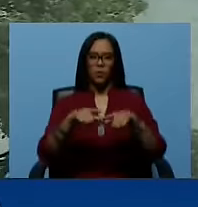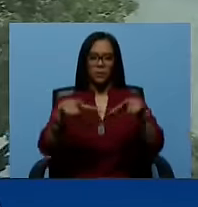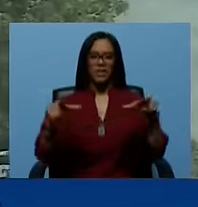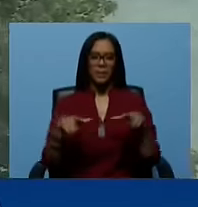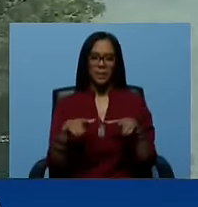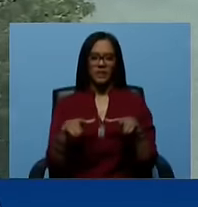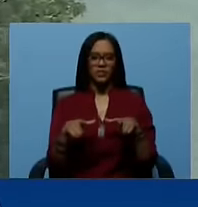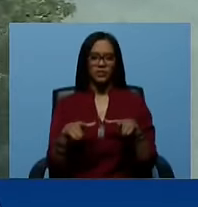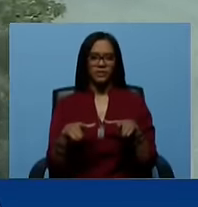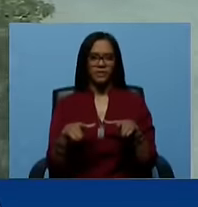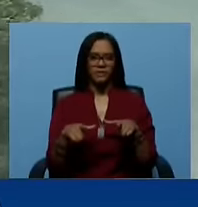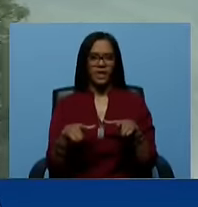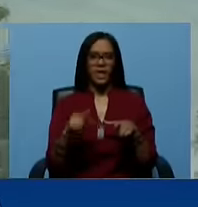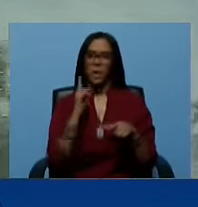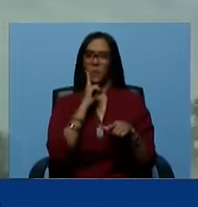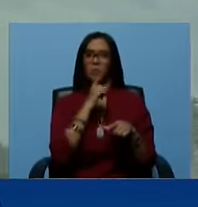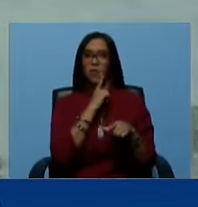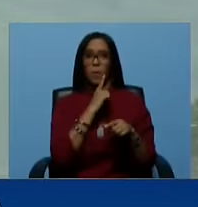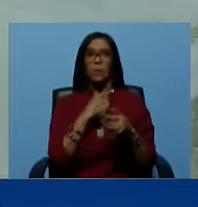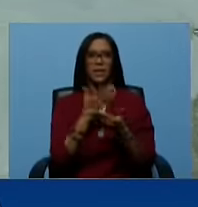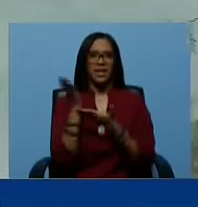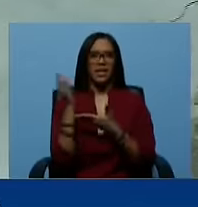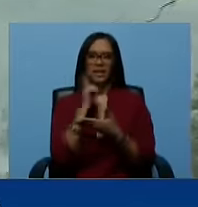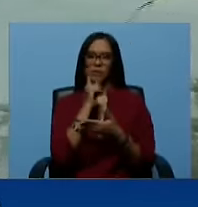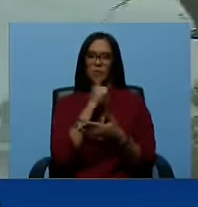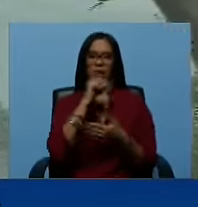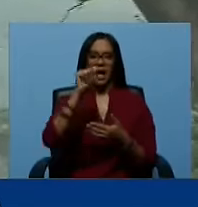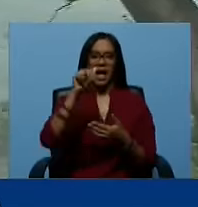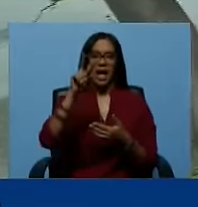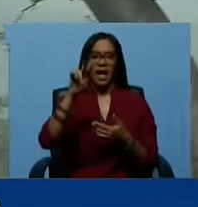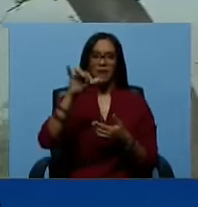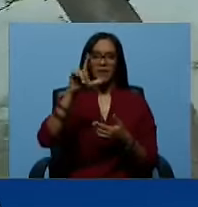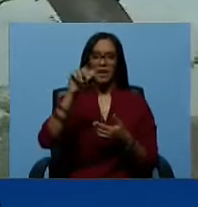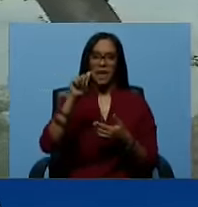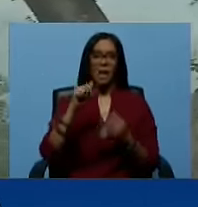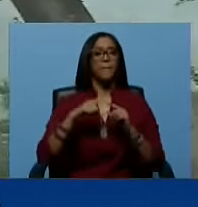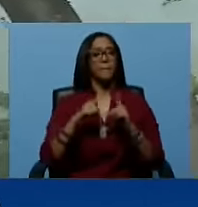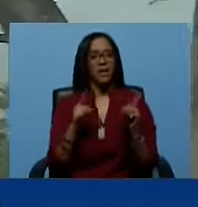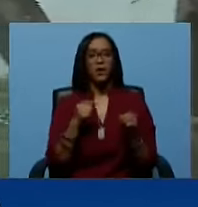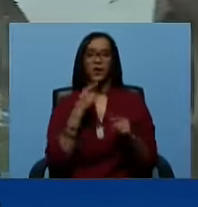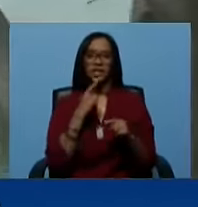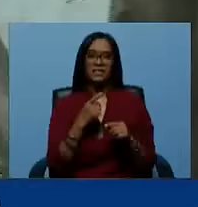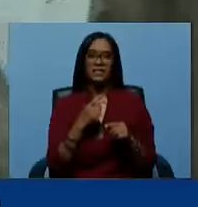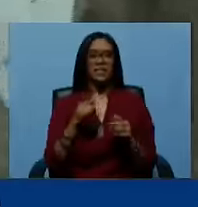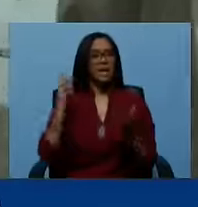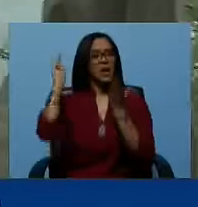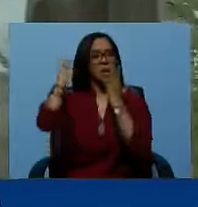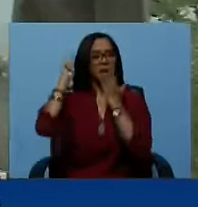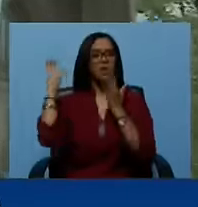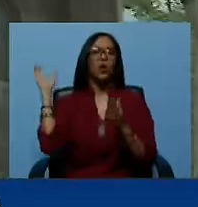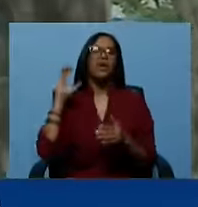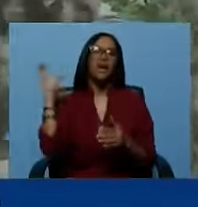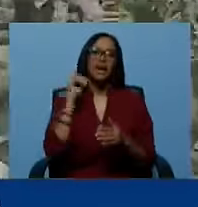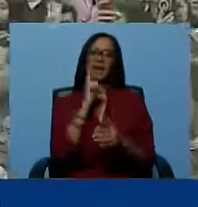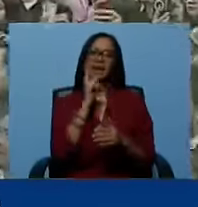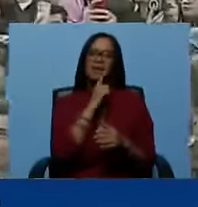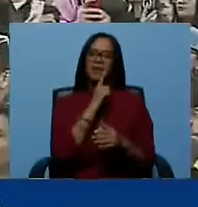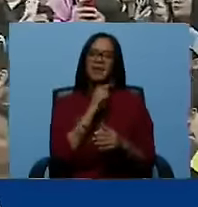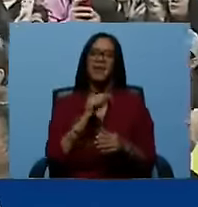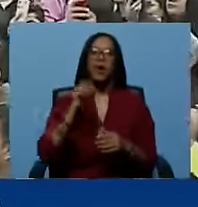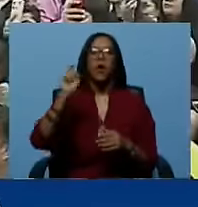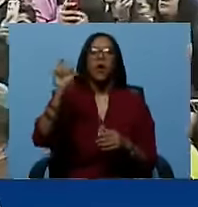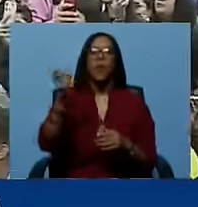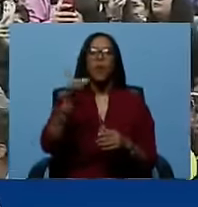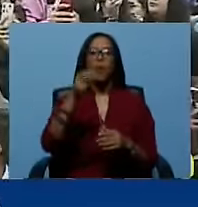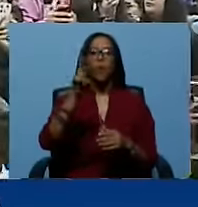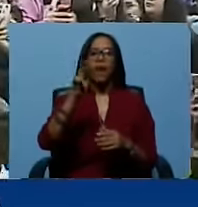Y por su nombre le dieron el nombre de Ávila, pero dicen que los indios Caracas la llamaban el Guarayra